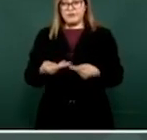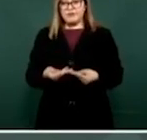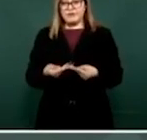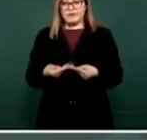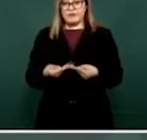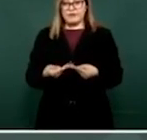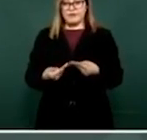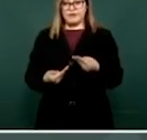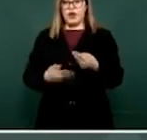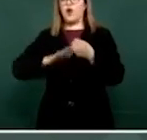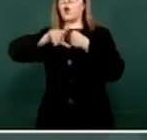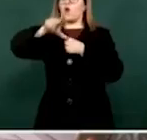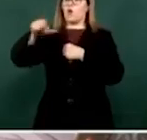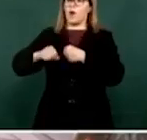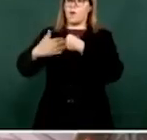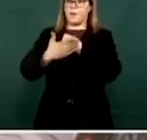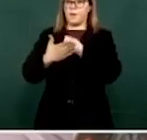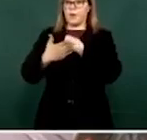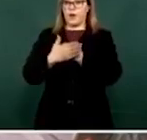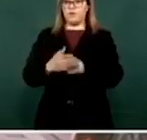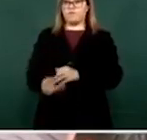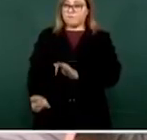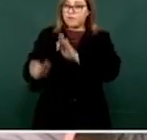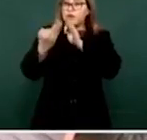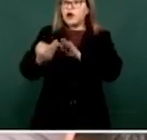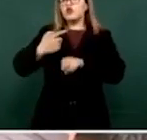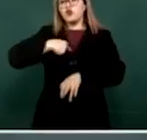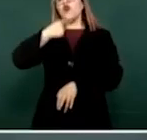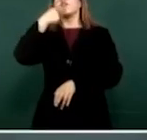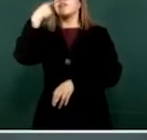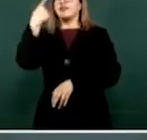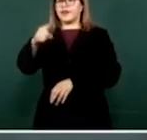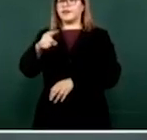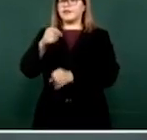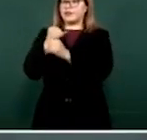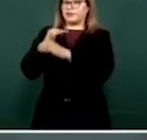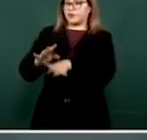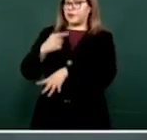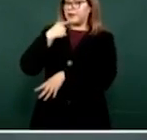¿sí?, que nos encontremos, yo te tengo que informar a ti.